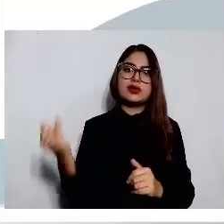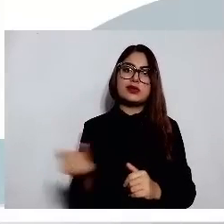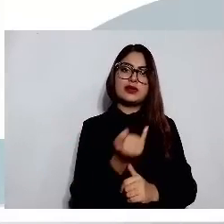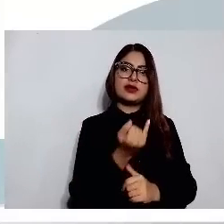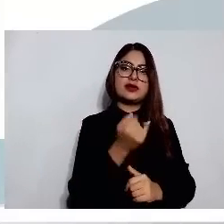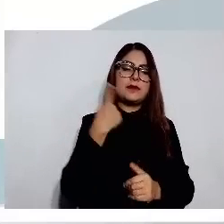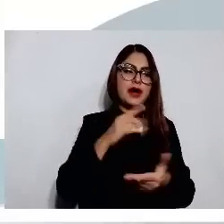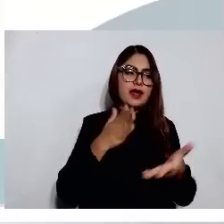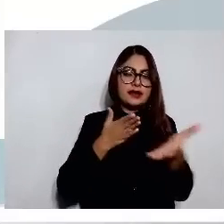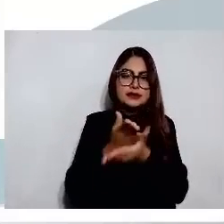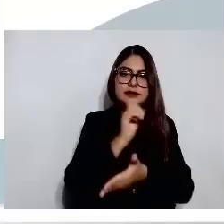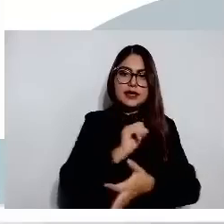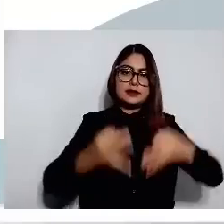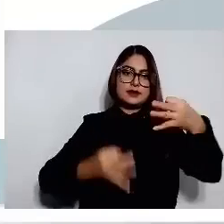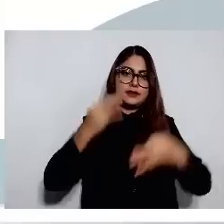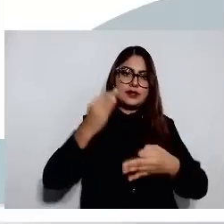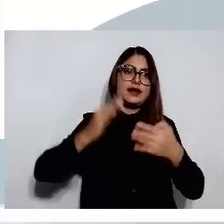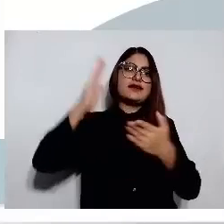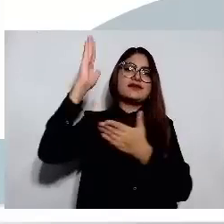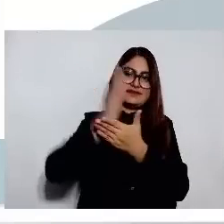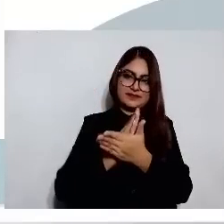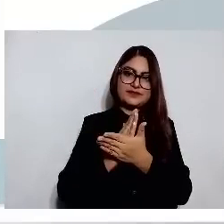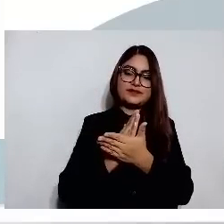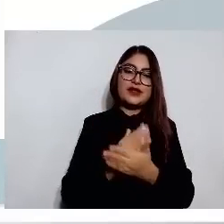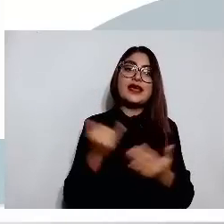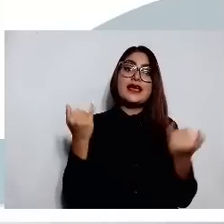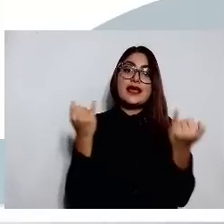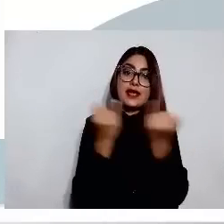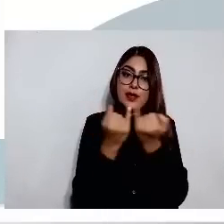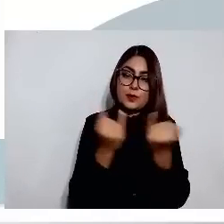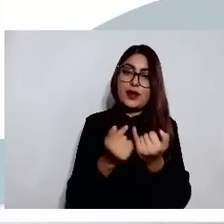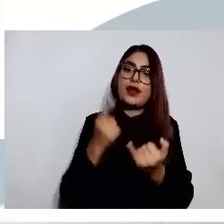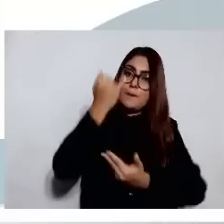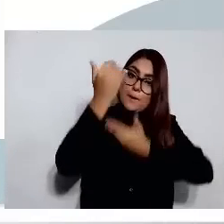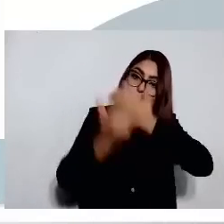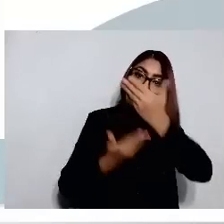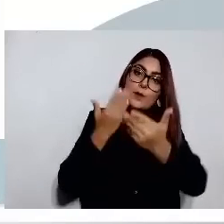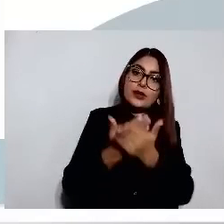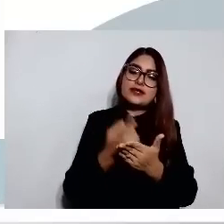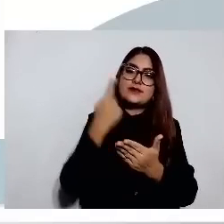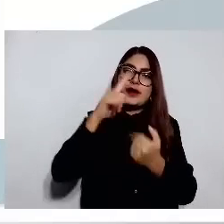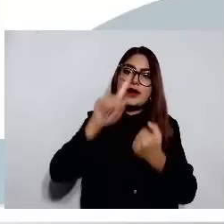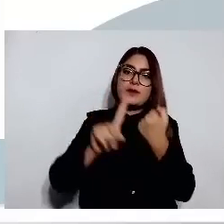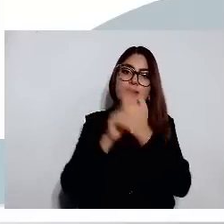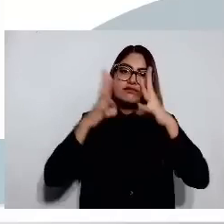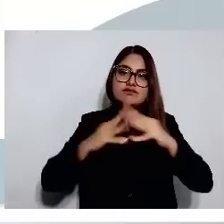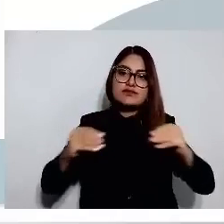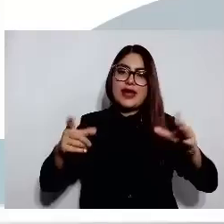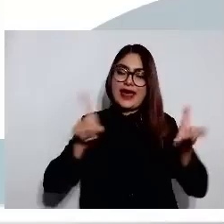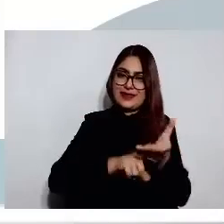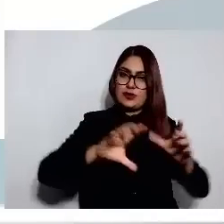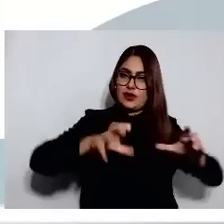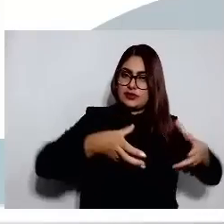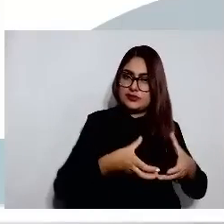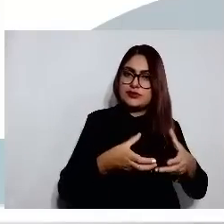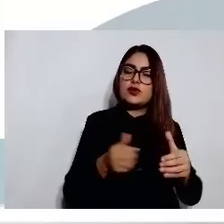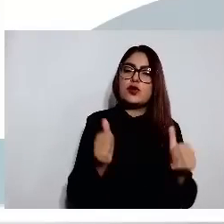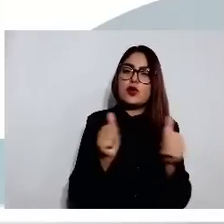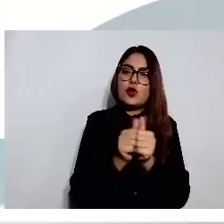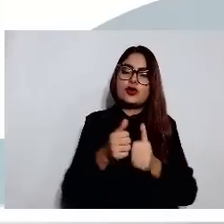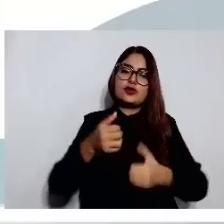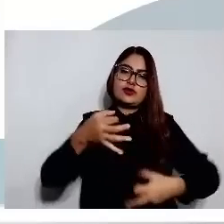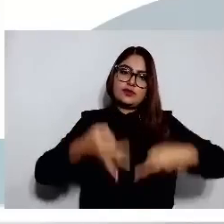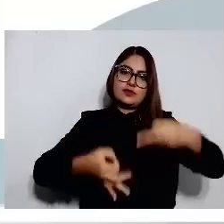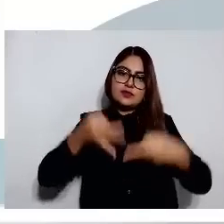tribunales. Propuestas de soluciones comunitarias preventivas desde los poderes judiciales, como el modelo de